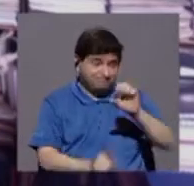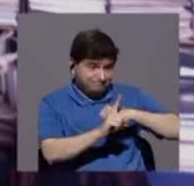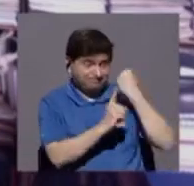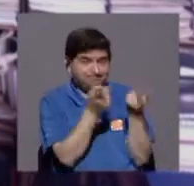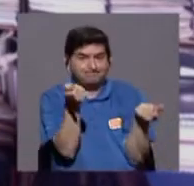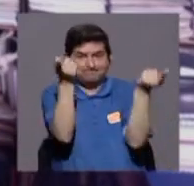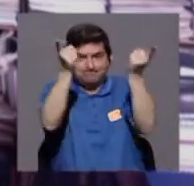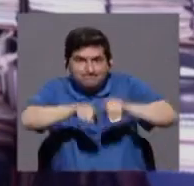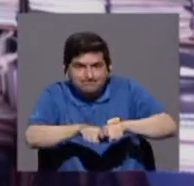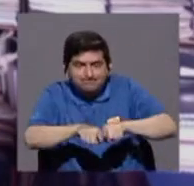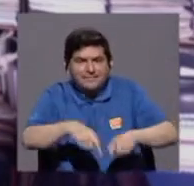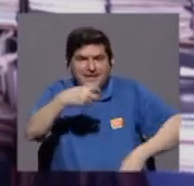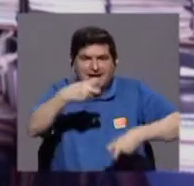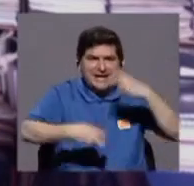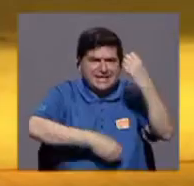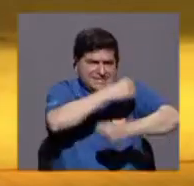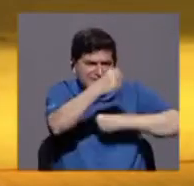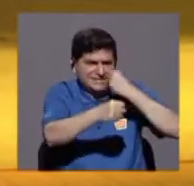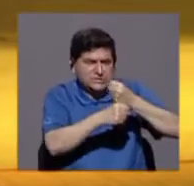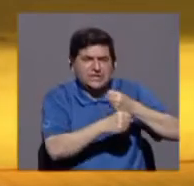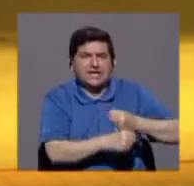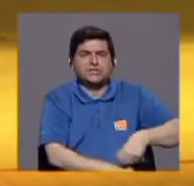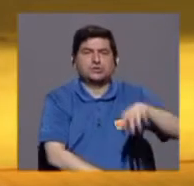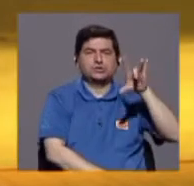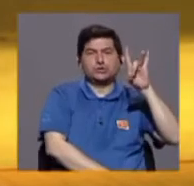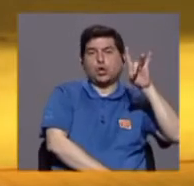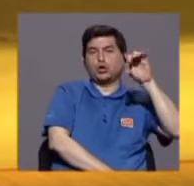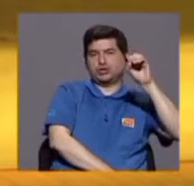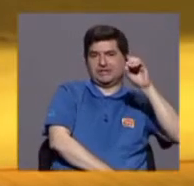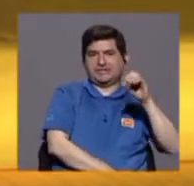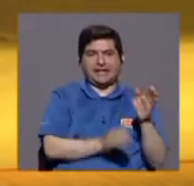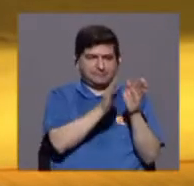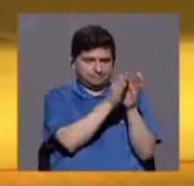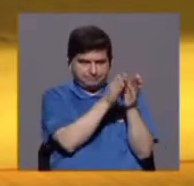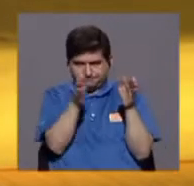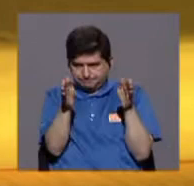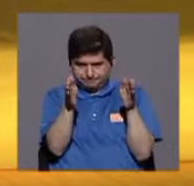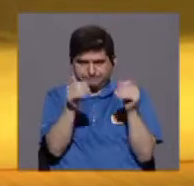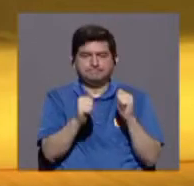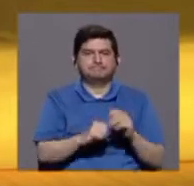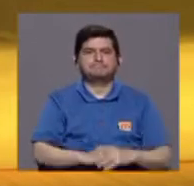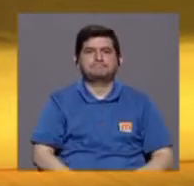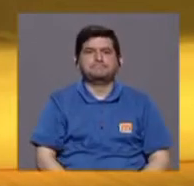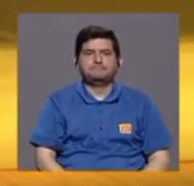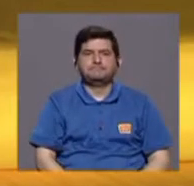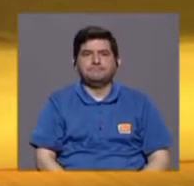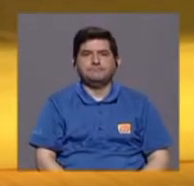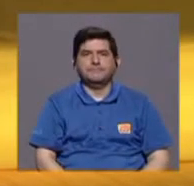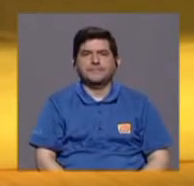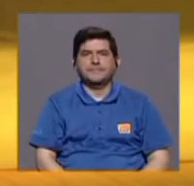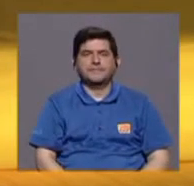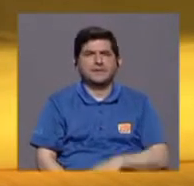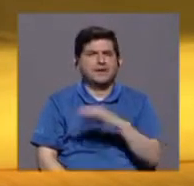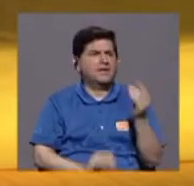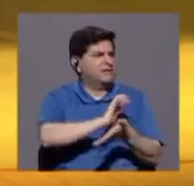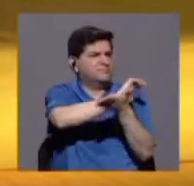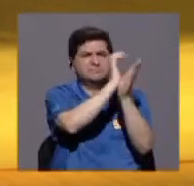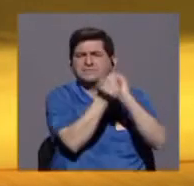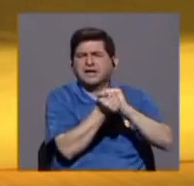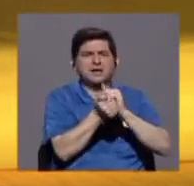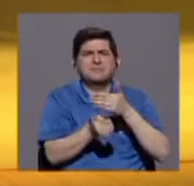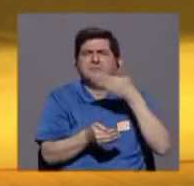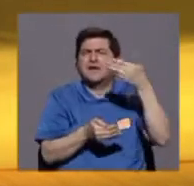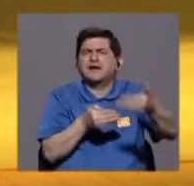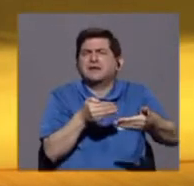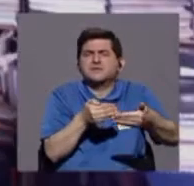esto, vino la crisis de los años 80, y entonces, ¿qué es lo que se transforma a partir de